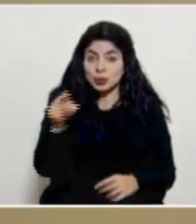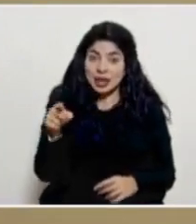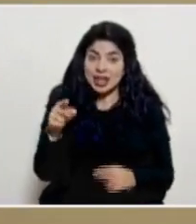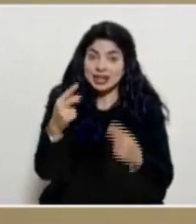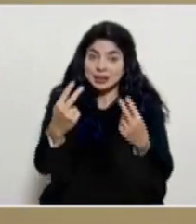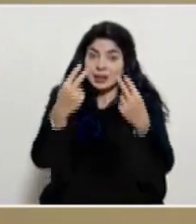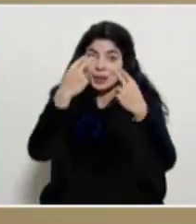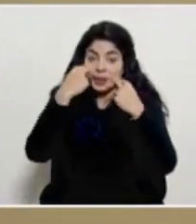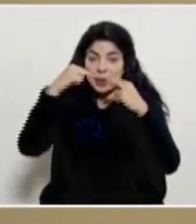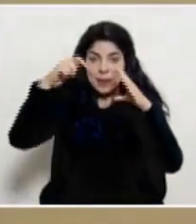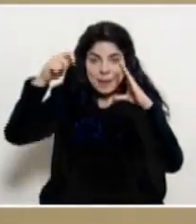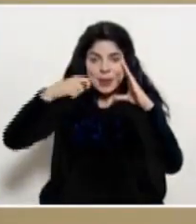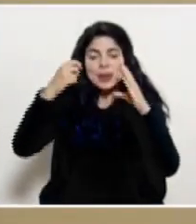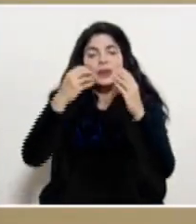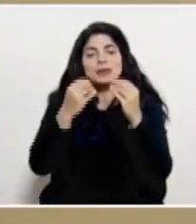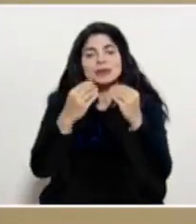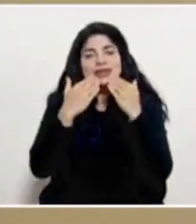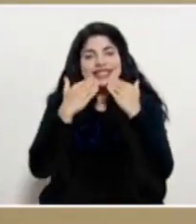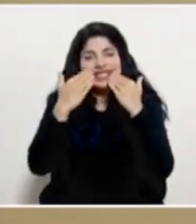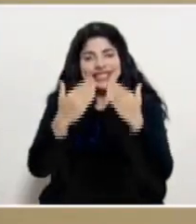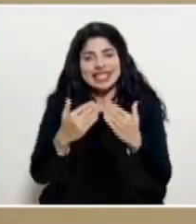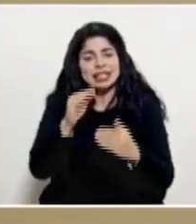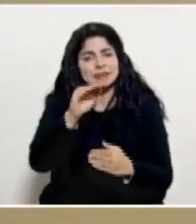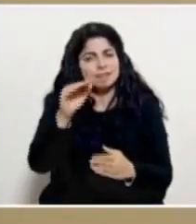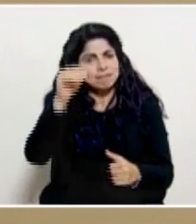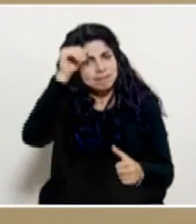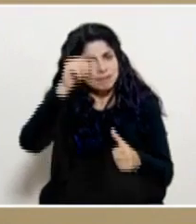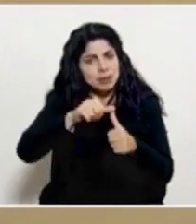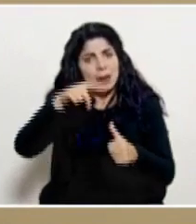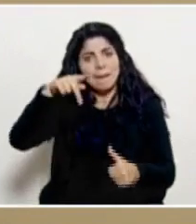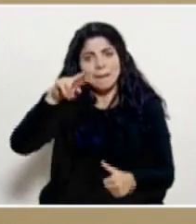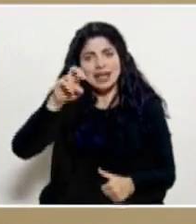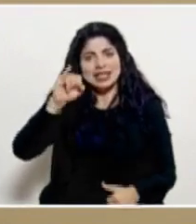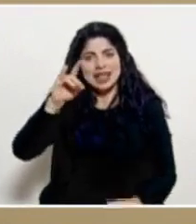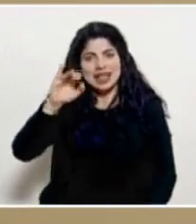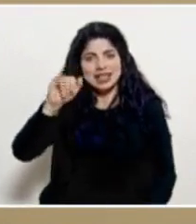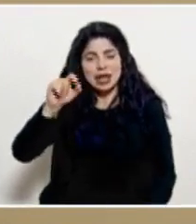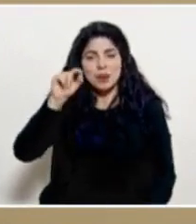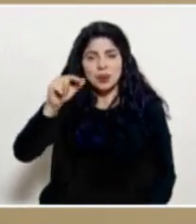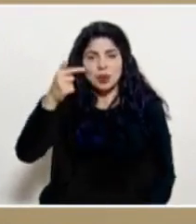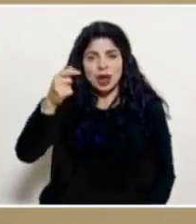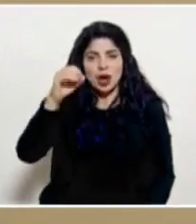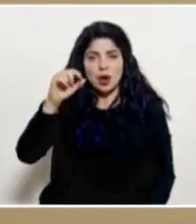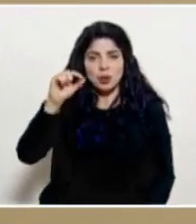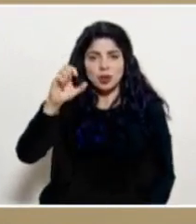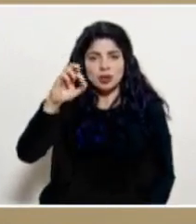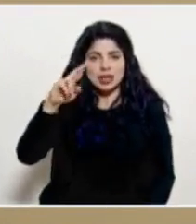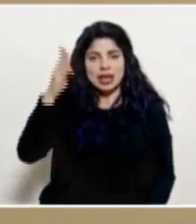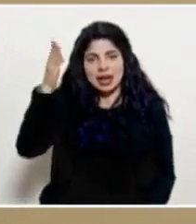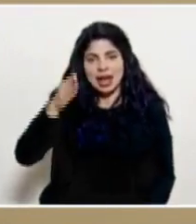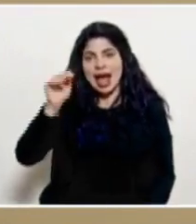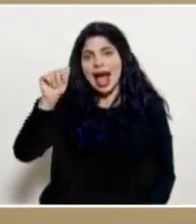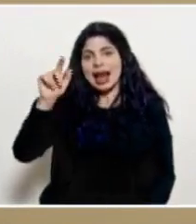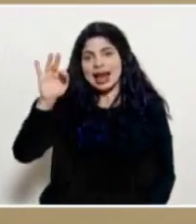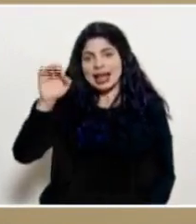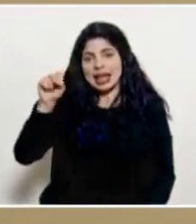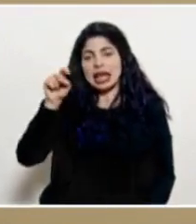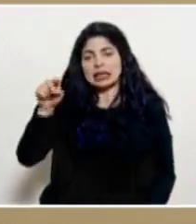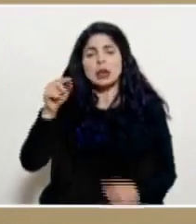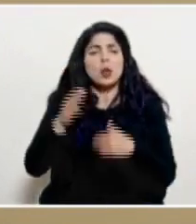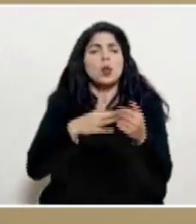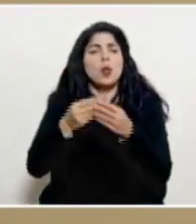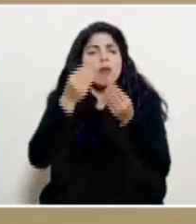que sintonizaron esta transmisión muchísimas gracias recordamos presidencia.go.cr barra inclinada alertas para